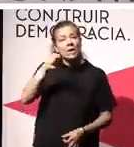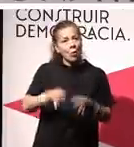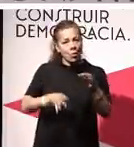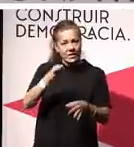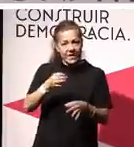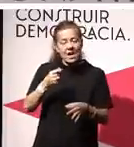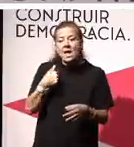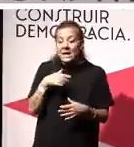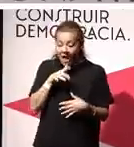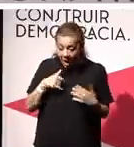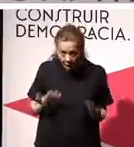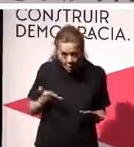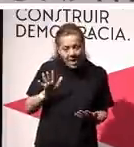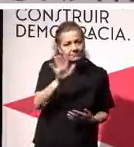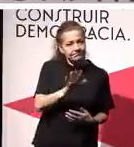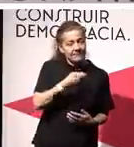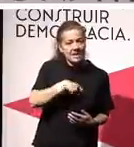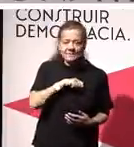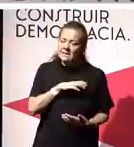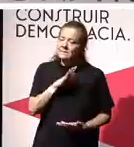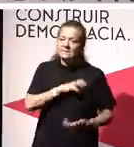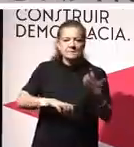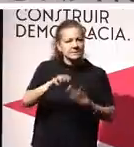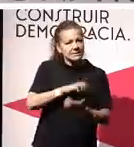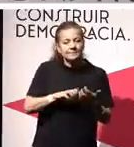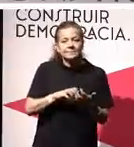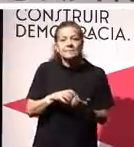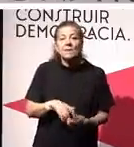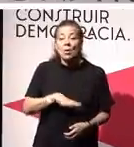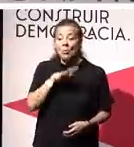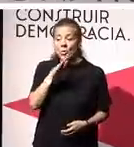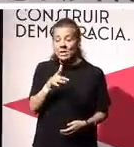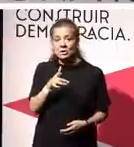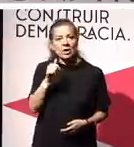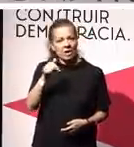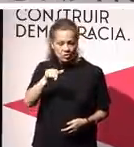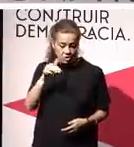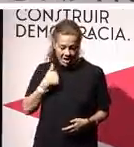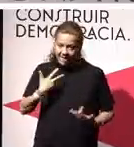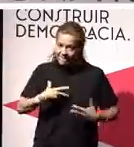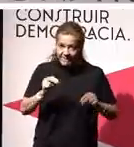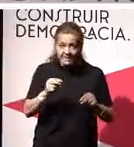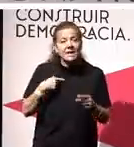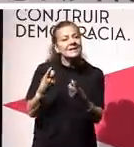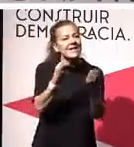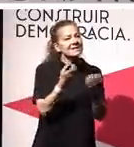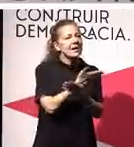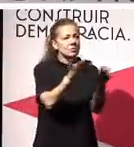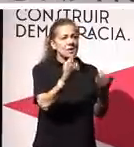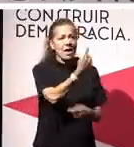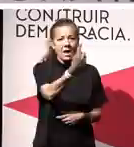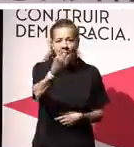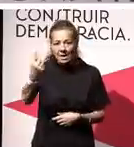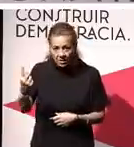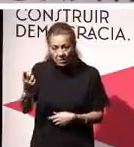que se encuentra en este momento en nuestro país en rebeldía. Para ello, y con esto quiero terminar, os necesitamos a cada una